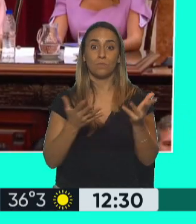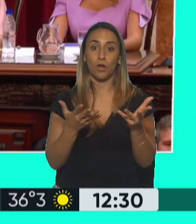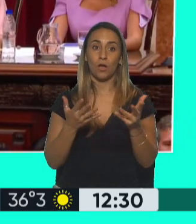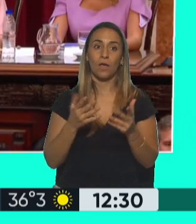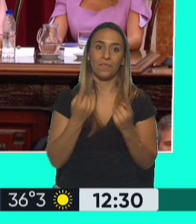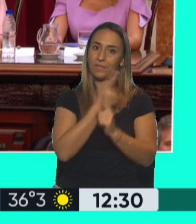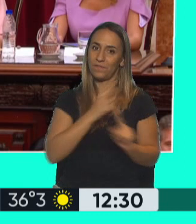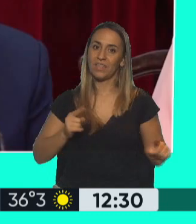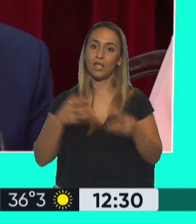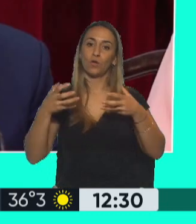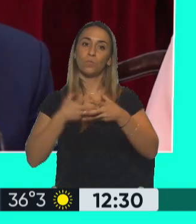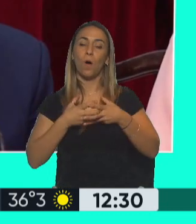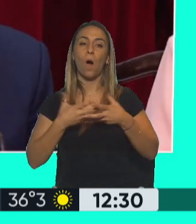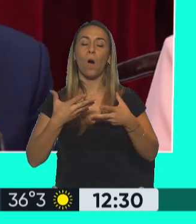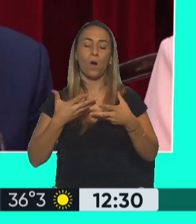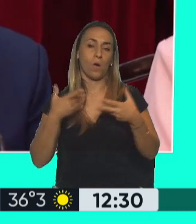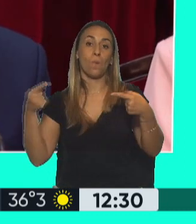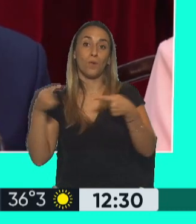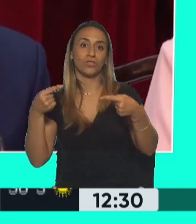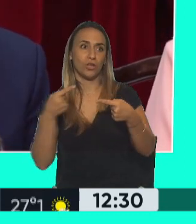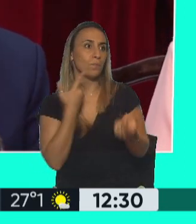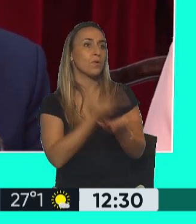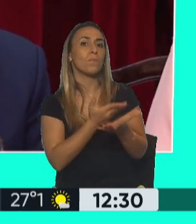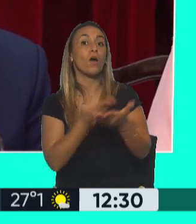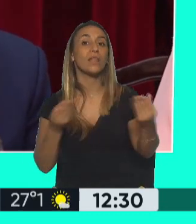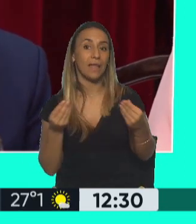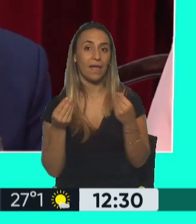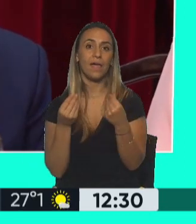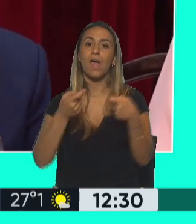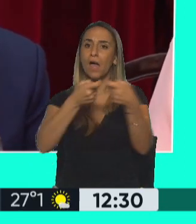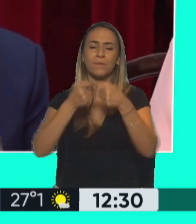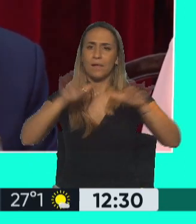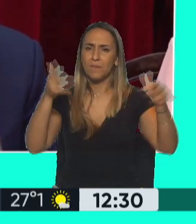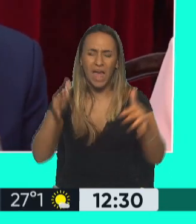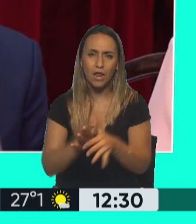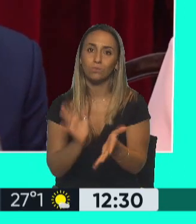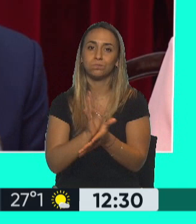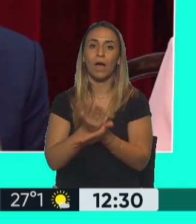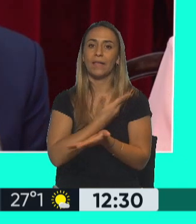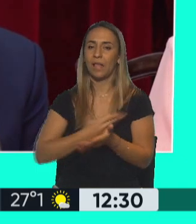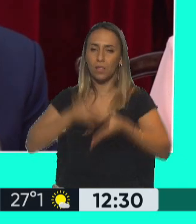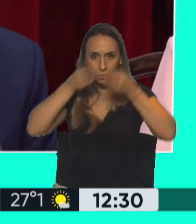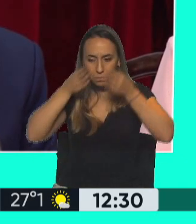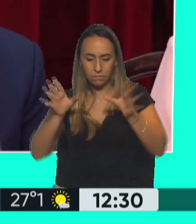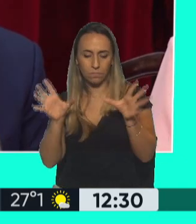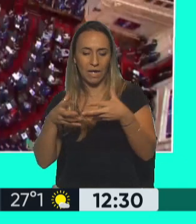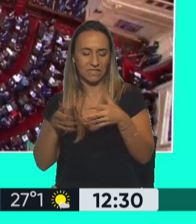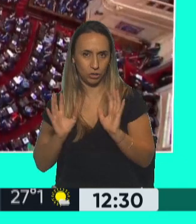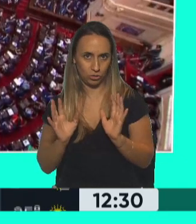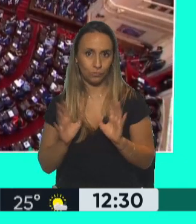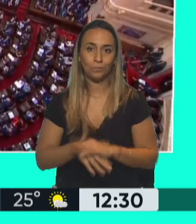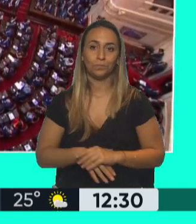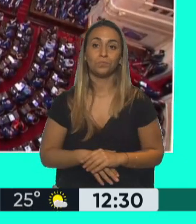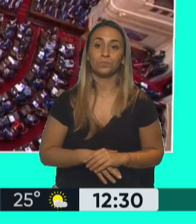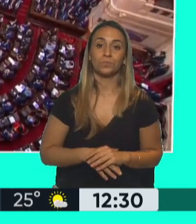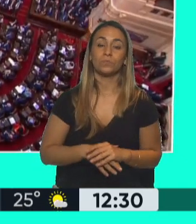chico. Exactamente. Yo creo que todo el discurso del presidente es defendiendo una gestión que es productivista,